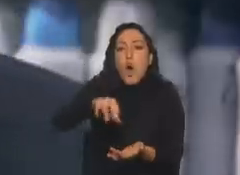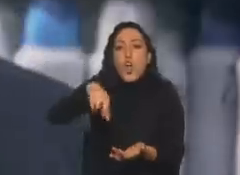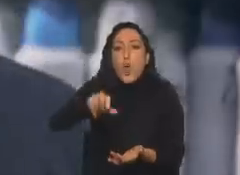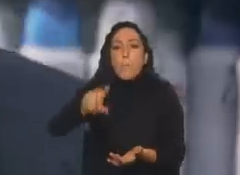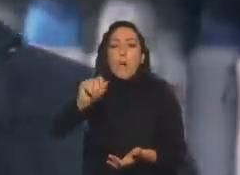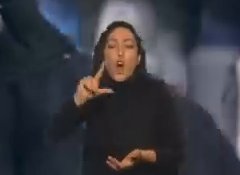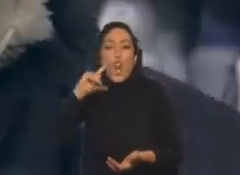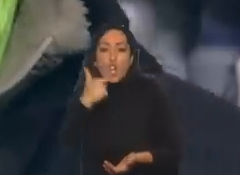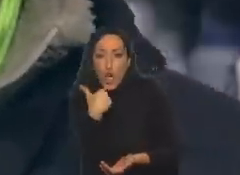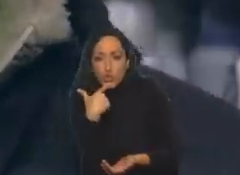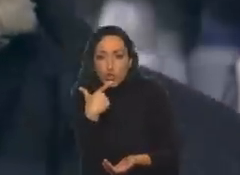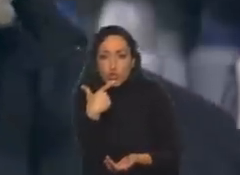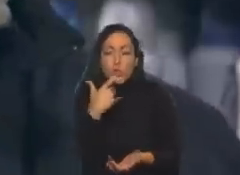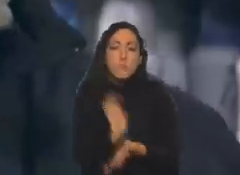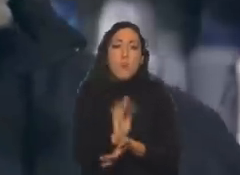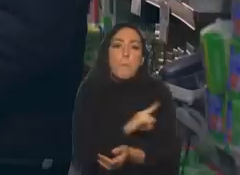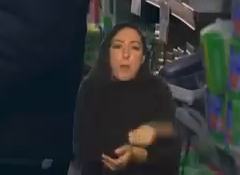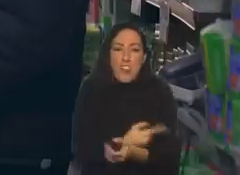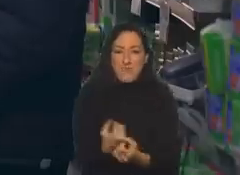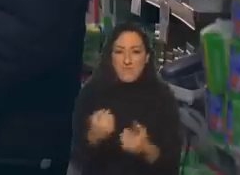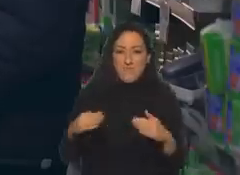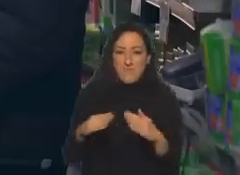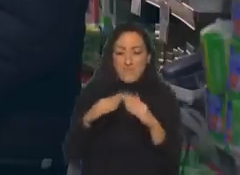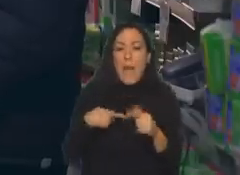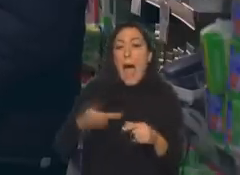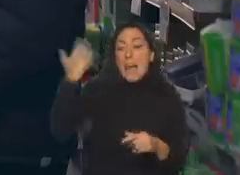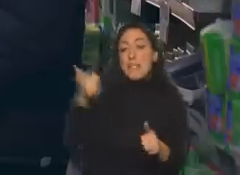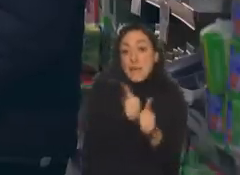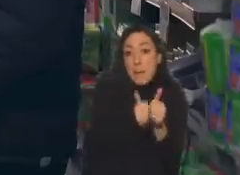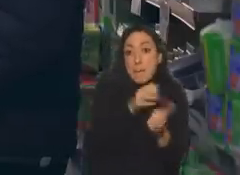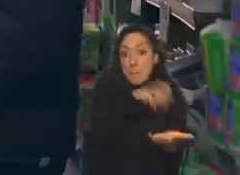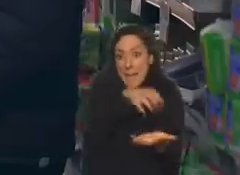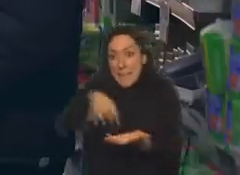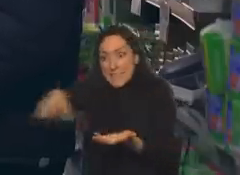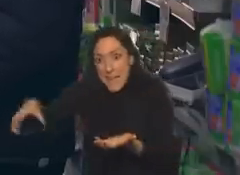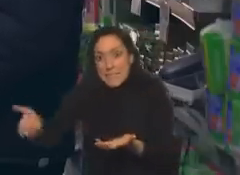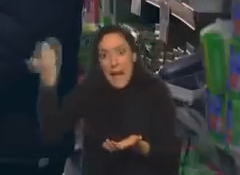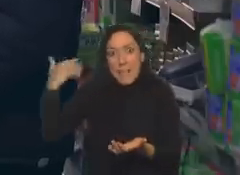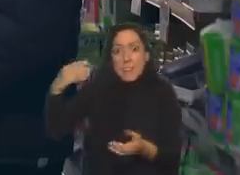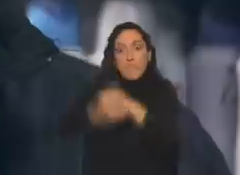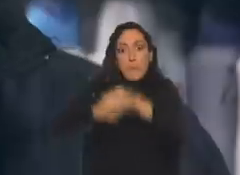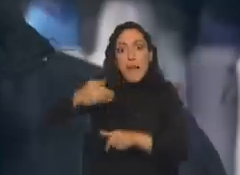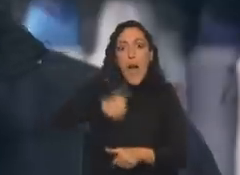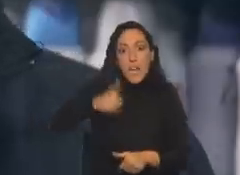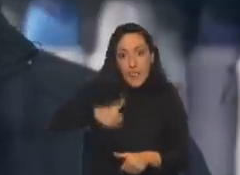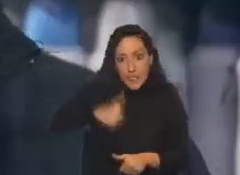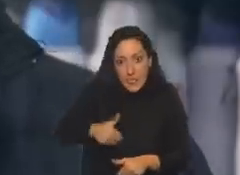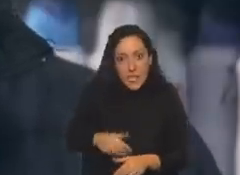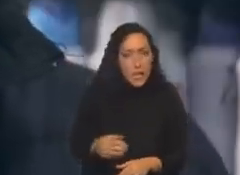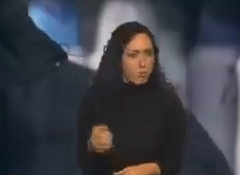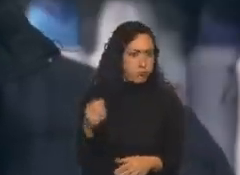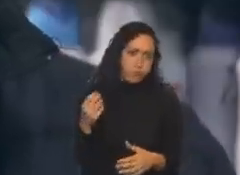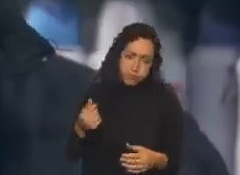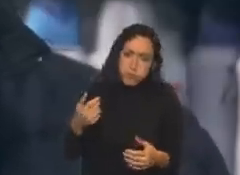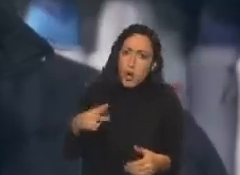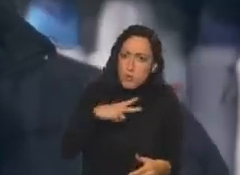El problema está en que tal vez un montón de empresas que eran netamente argentinas, de familias argentinas, exitosas, ¿no?